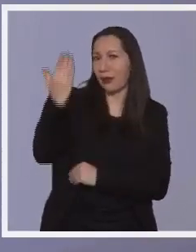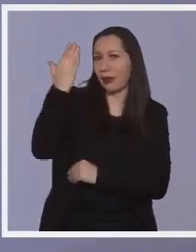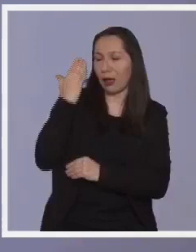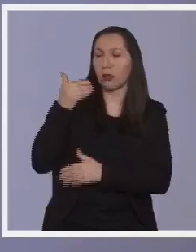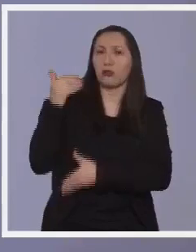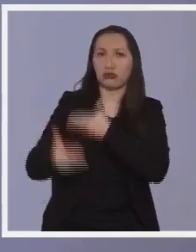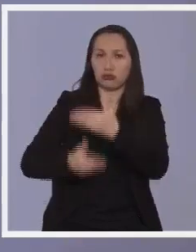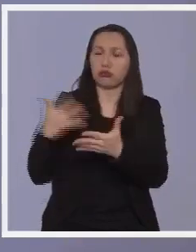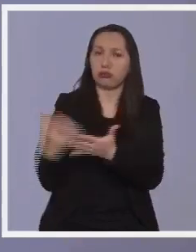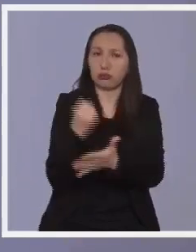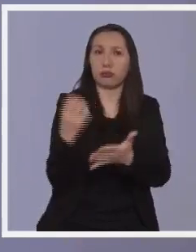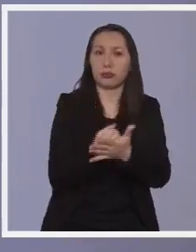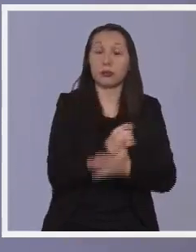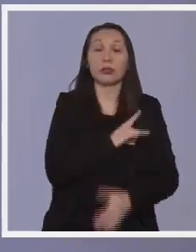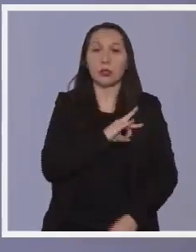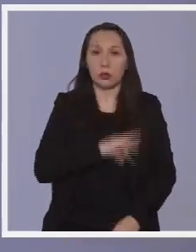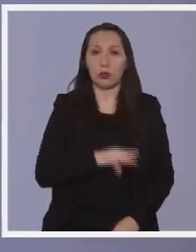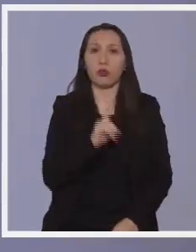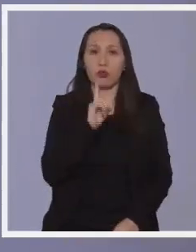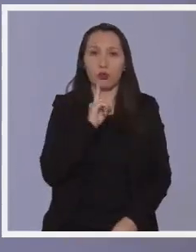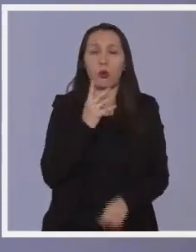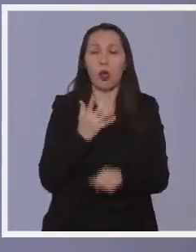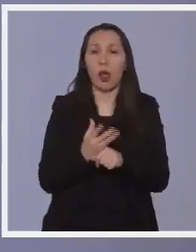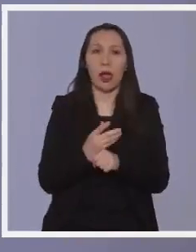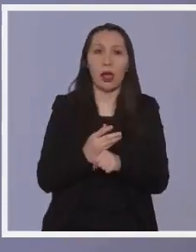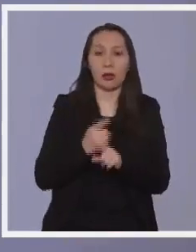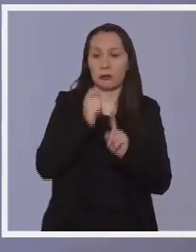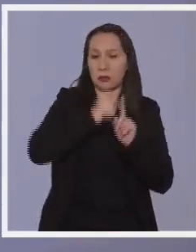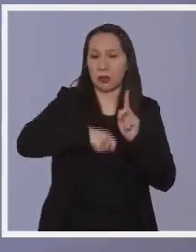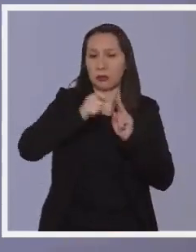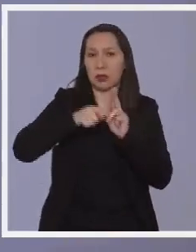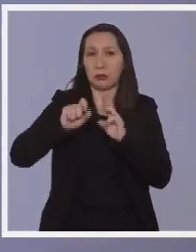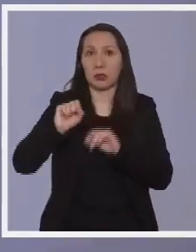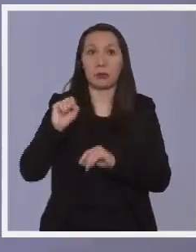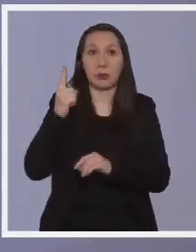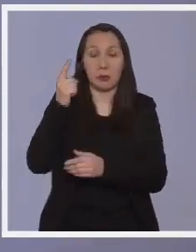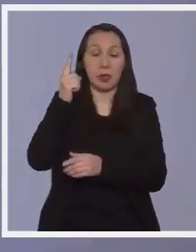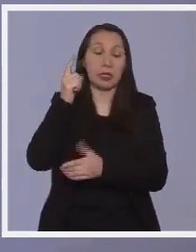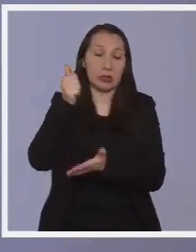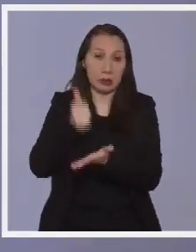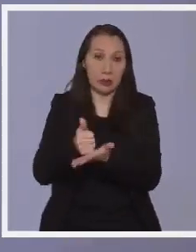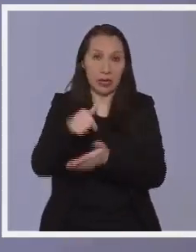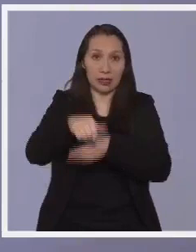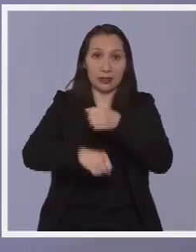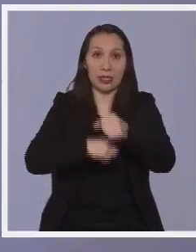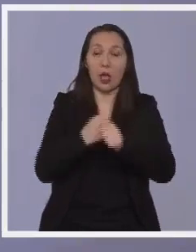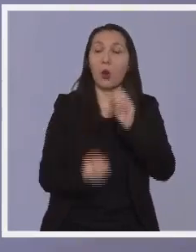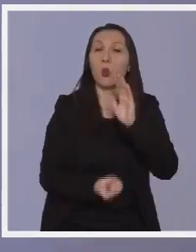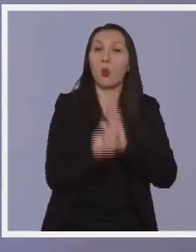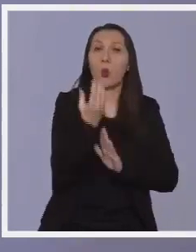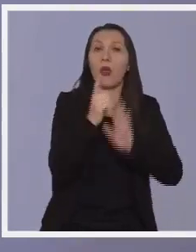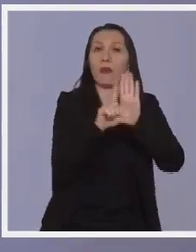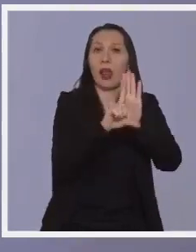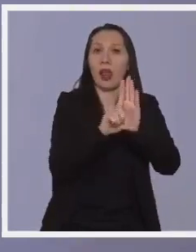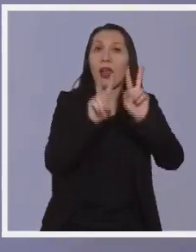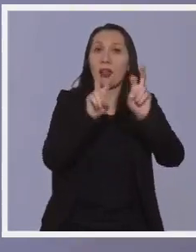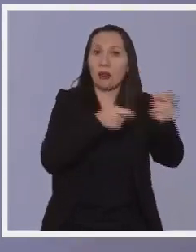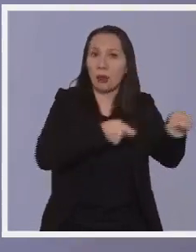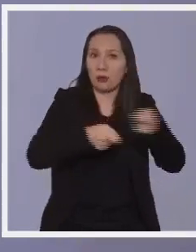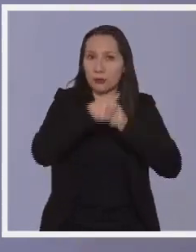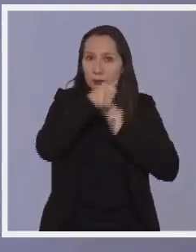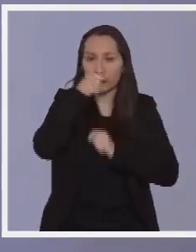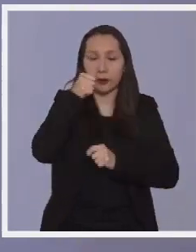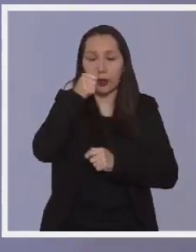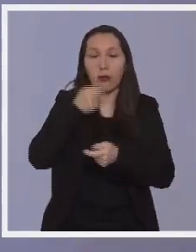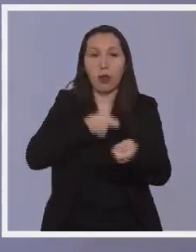muchos avances. Chile tiene, desde los primeros meses, desde el primer semestre de este año, una nueva legislación en materia de narcotráfico y de